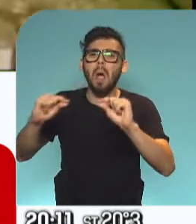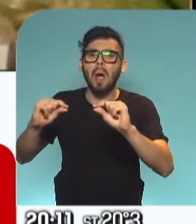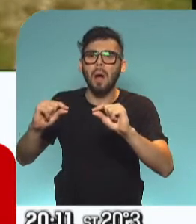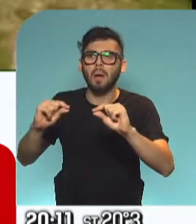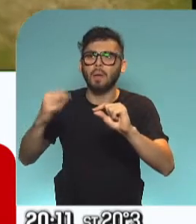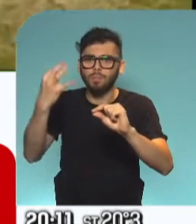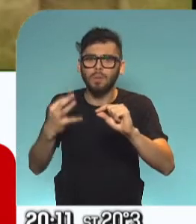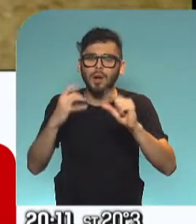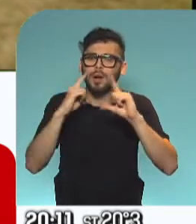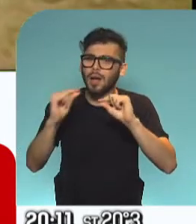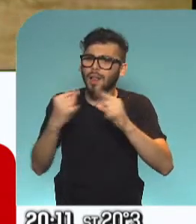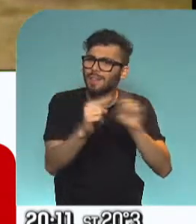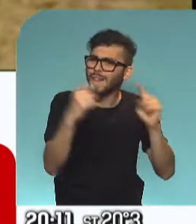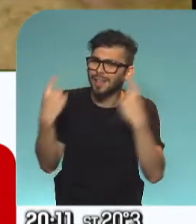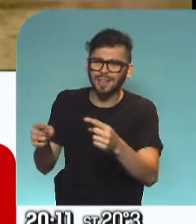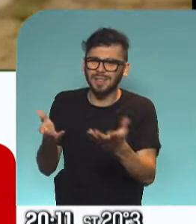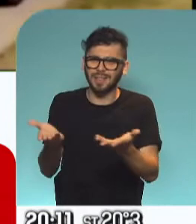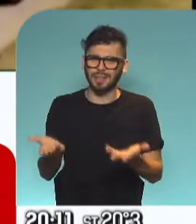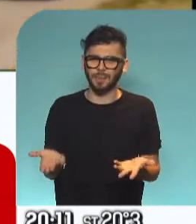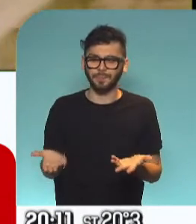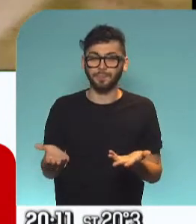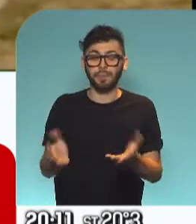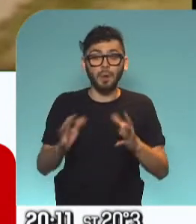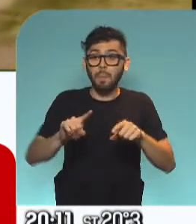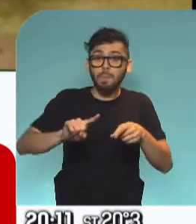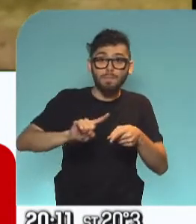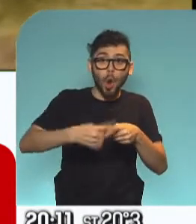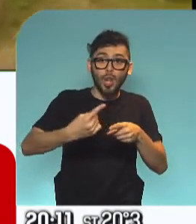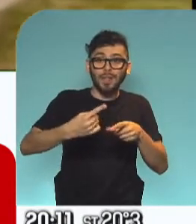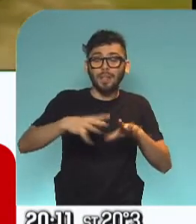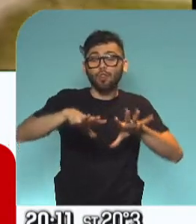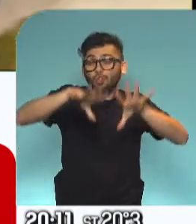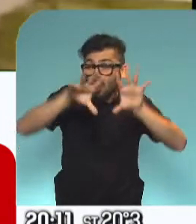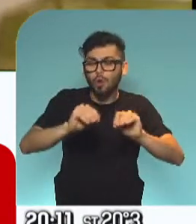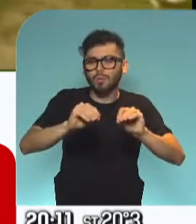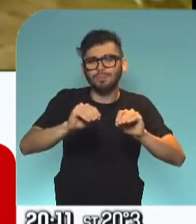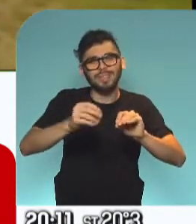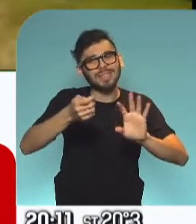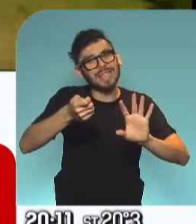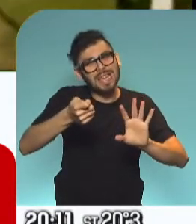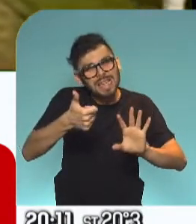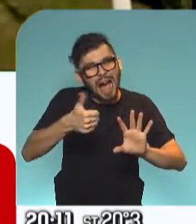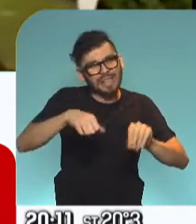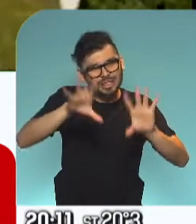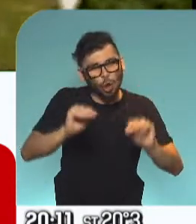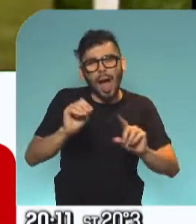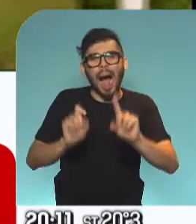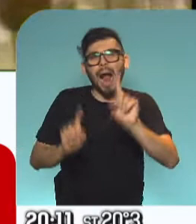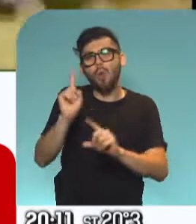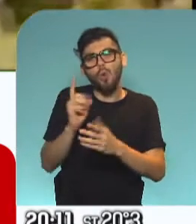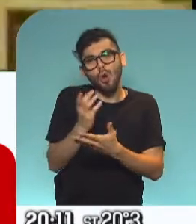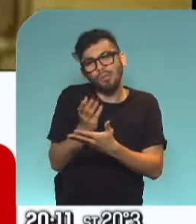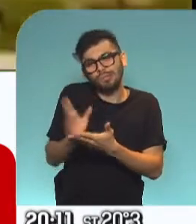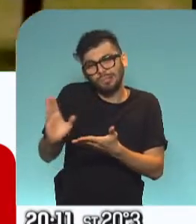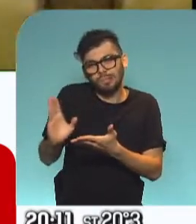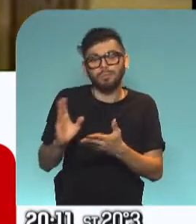cosa. Y así lo interpretaron desde todo el arco político, o casi todo el arco político, te diría. Ahora te voy a hacer algunas excepciones, pero